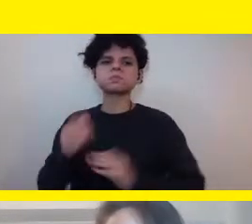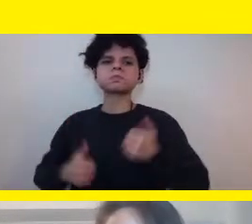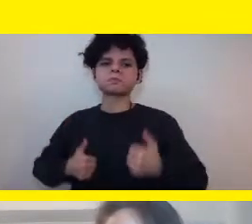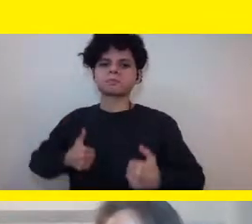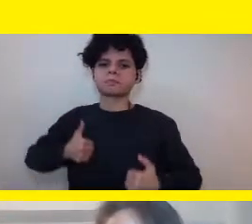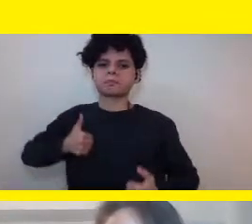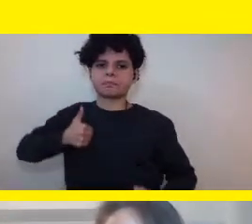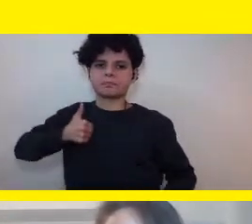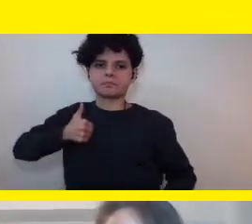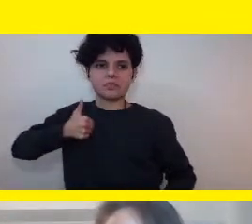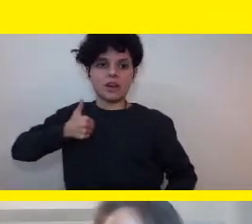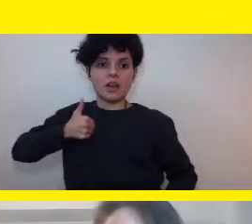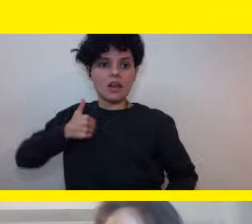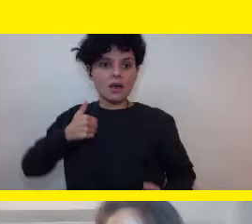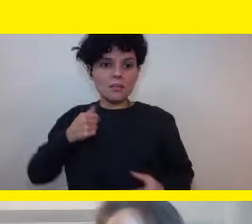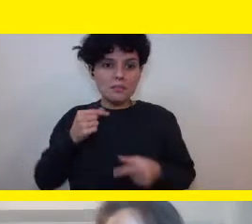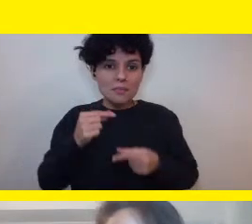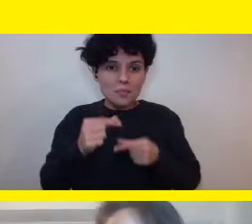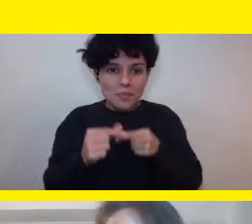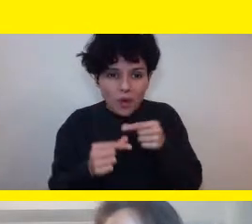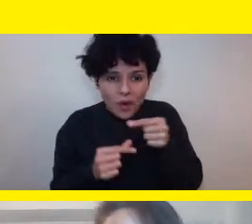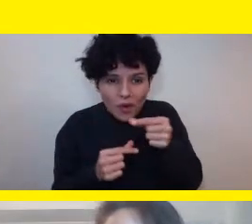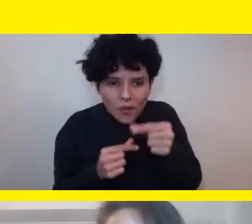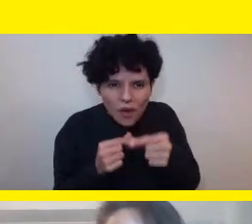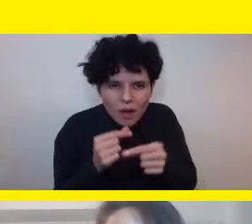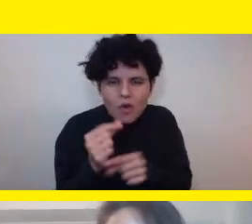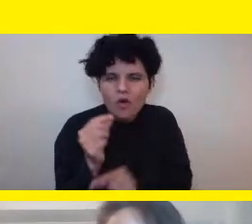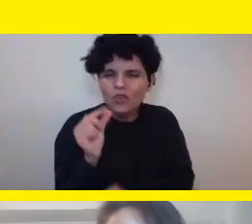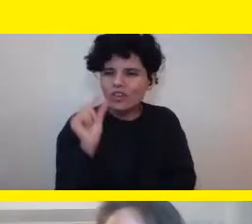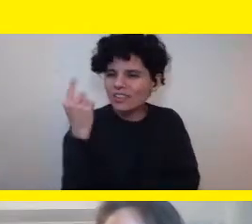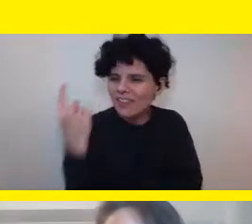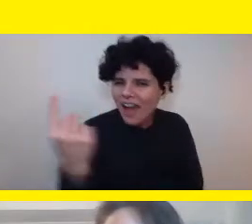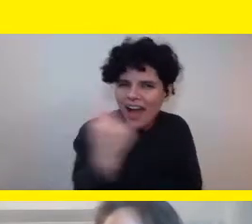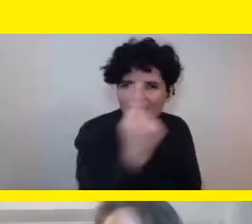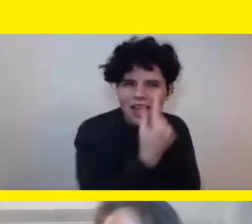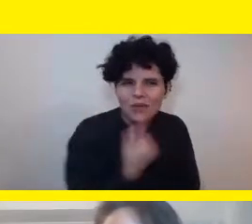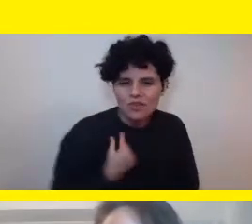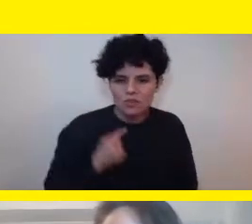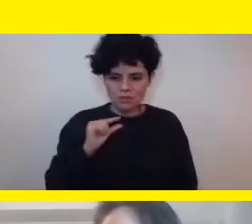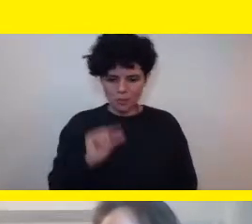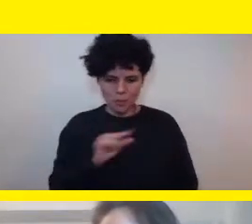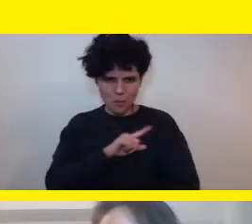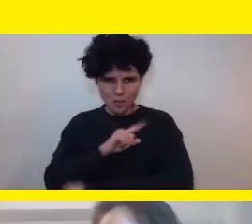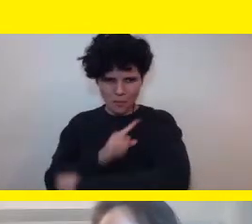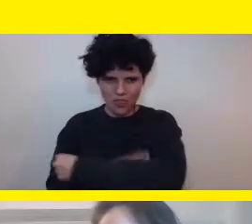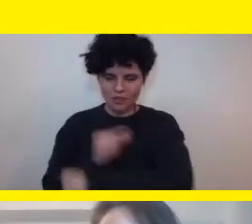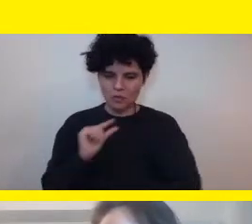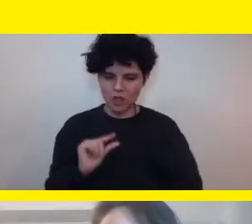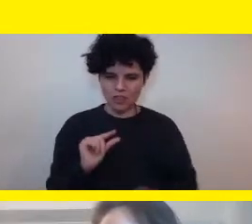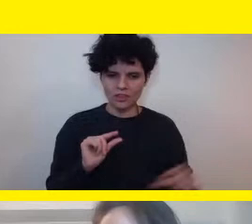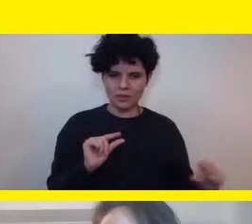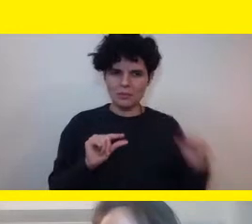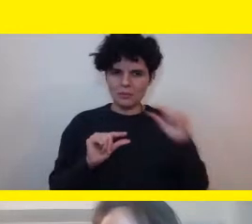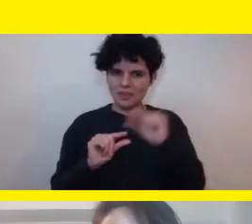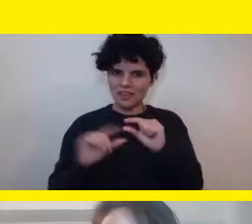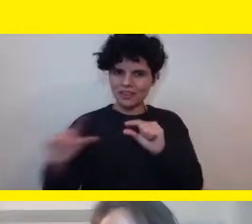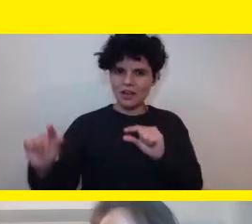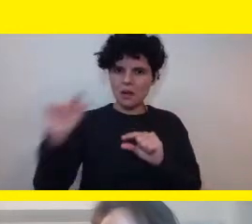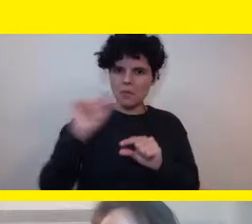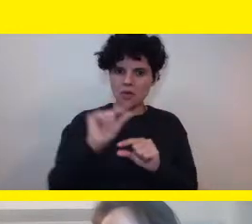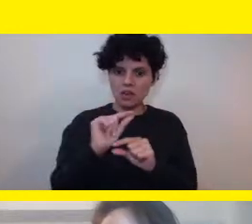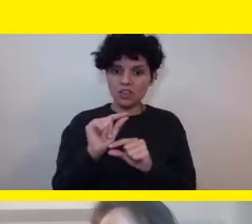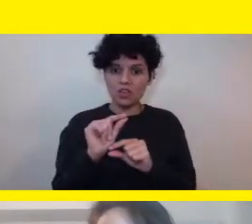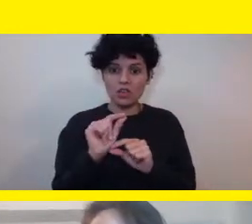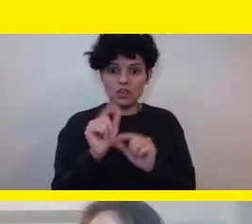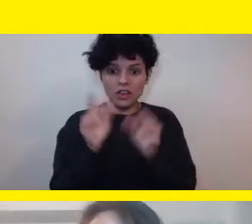desmoronando poquito a poco en los gestos de cada una de estas personas. Y se va construyendo un espacio